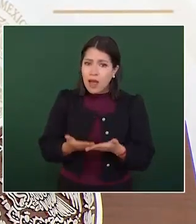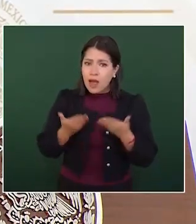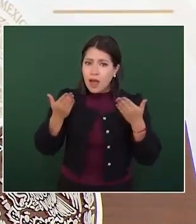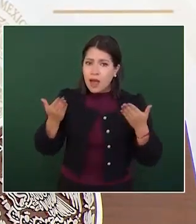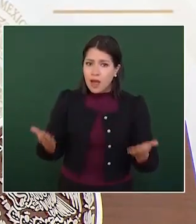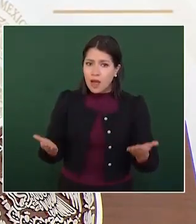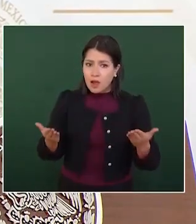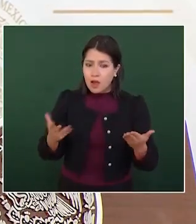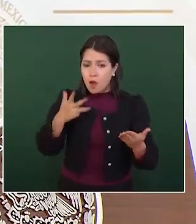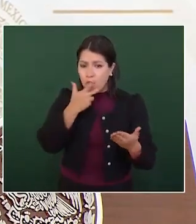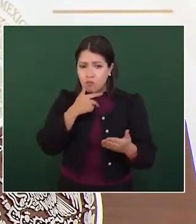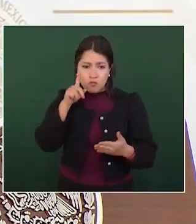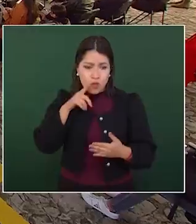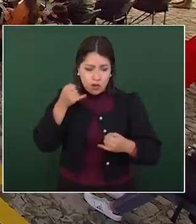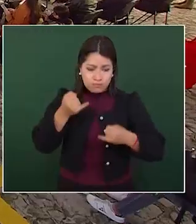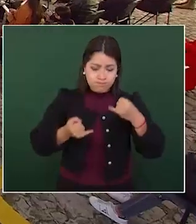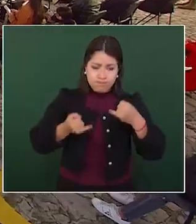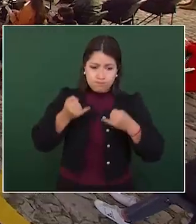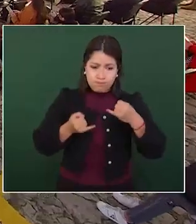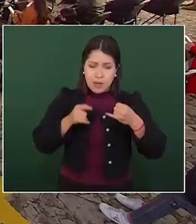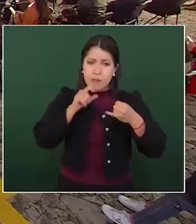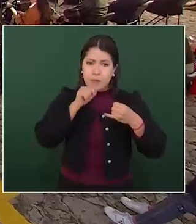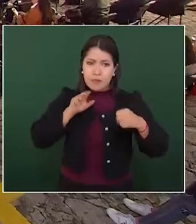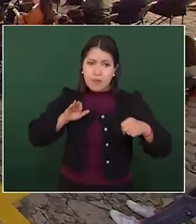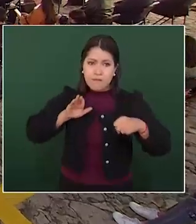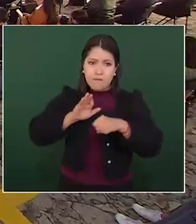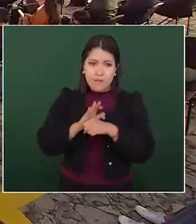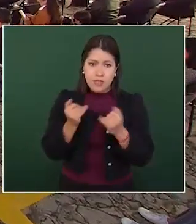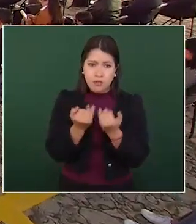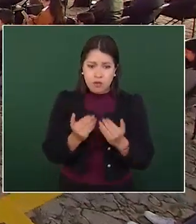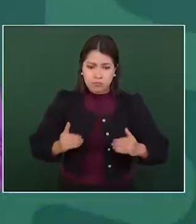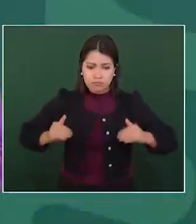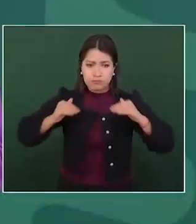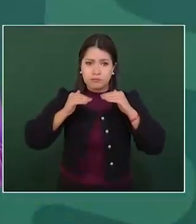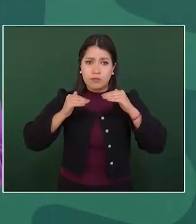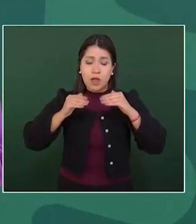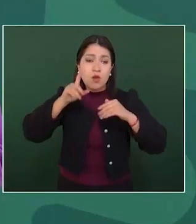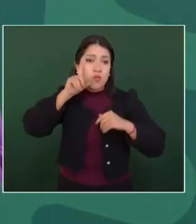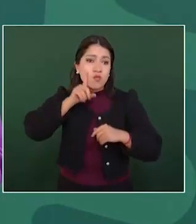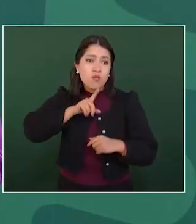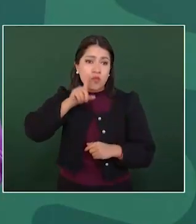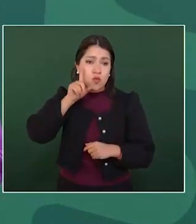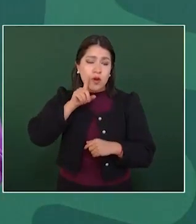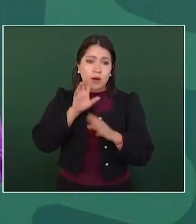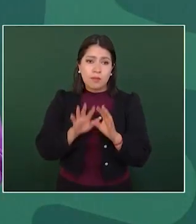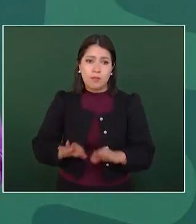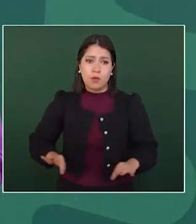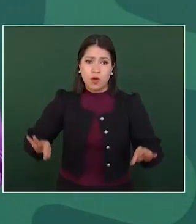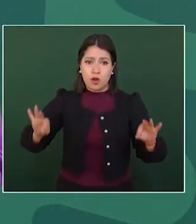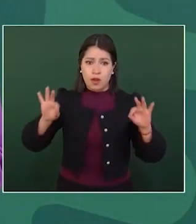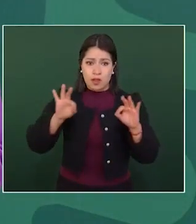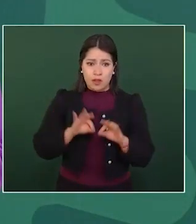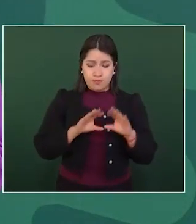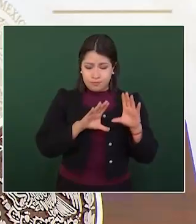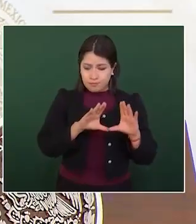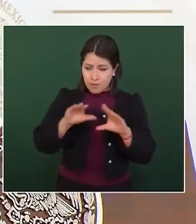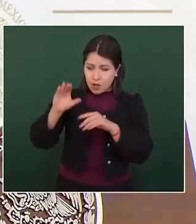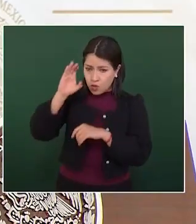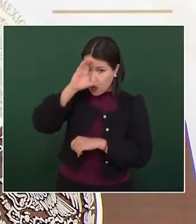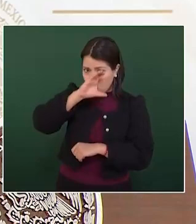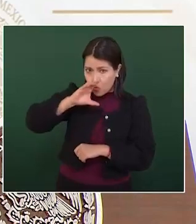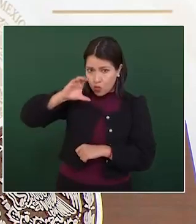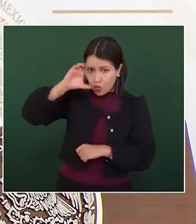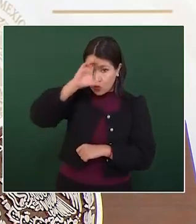también paritarios. Las mujeres son las principales transmisoras de la cultura,